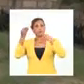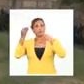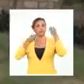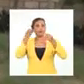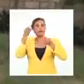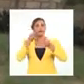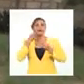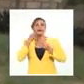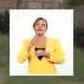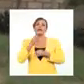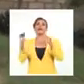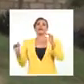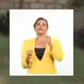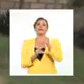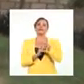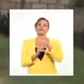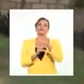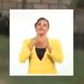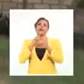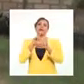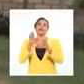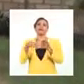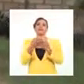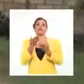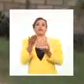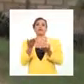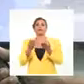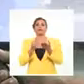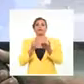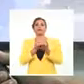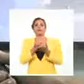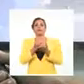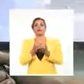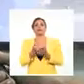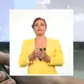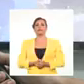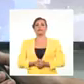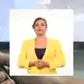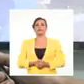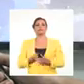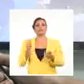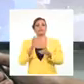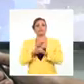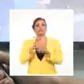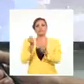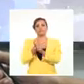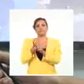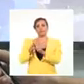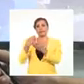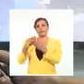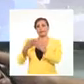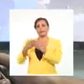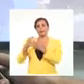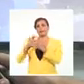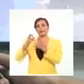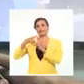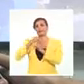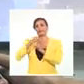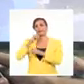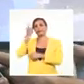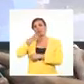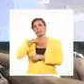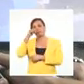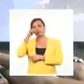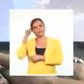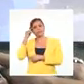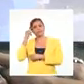es inferior al de días recientes. Entró en servicio la termoeléctrica Antonio Guitera, se mantiene los dos elementos,